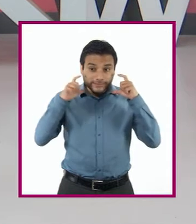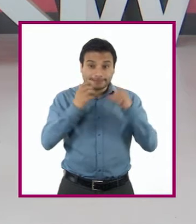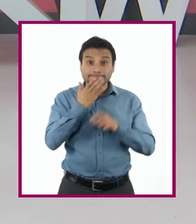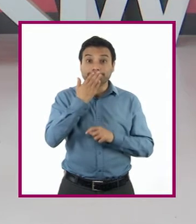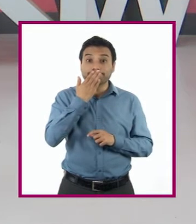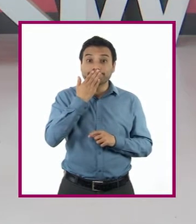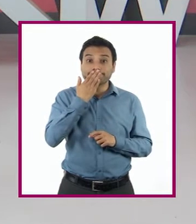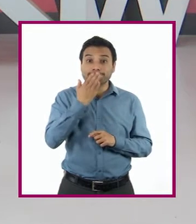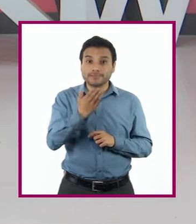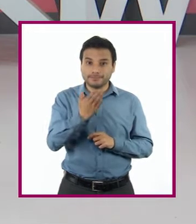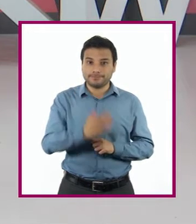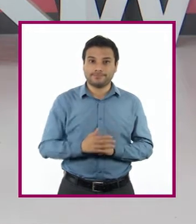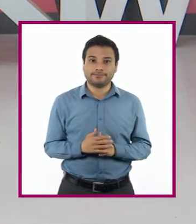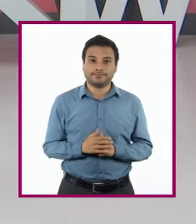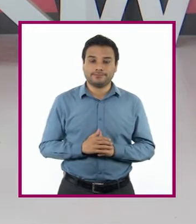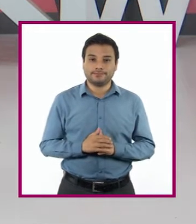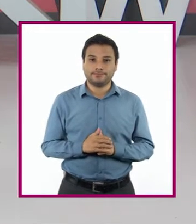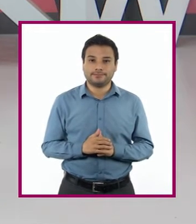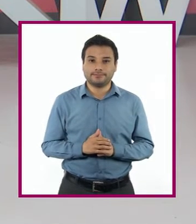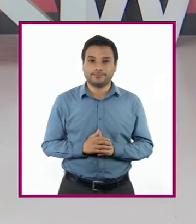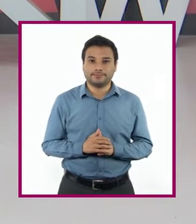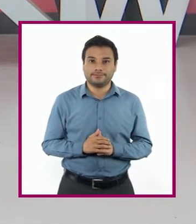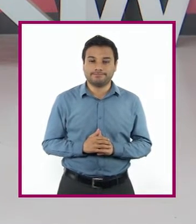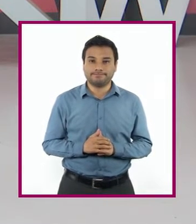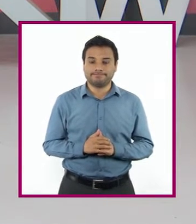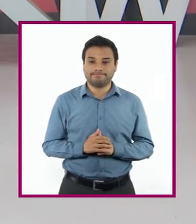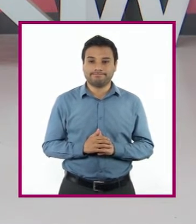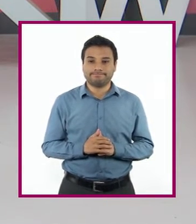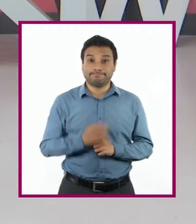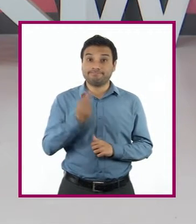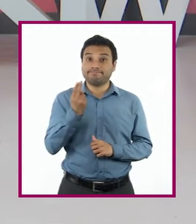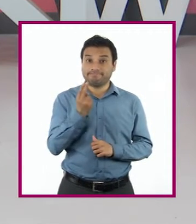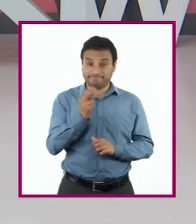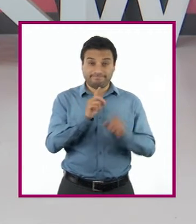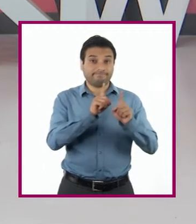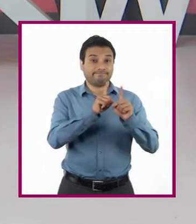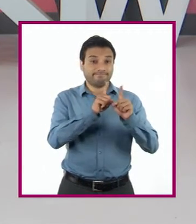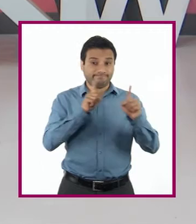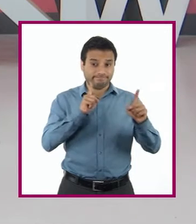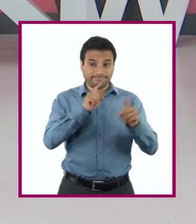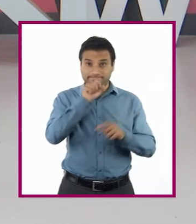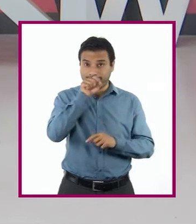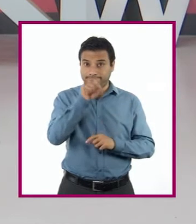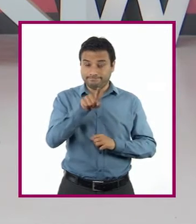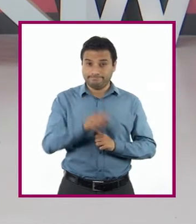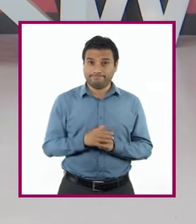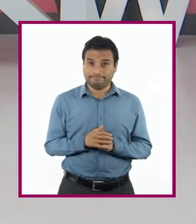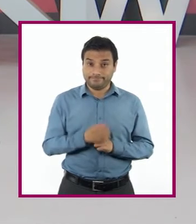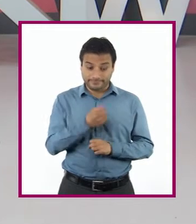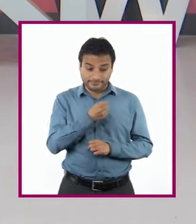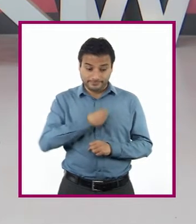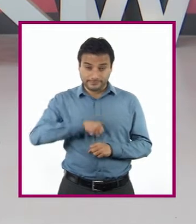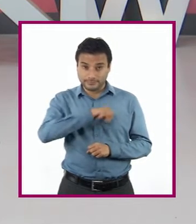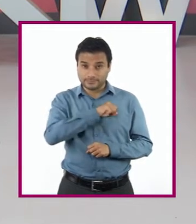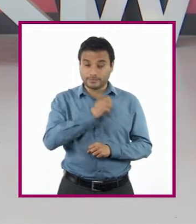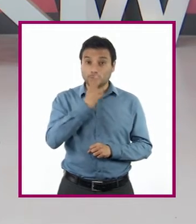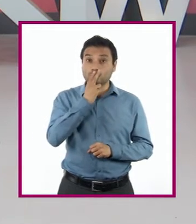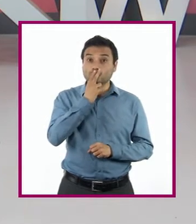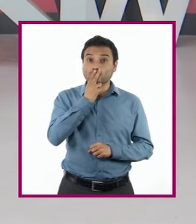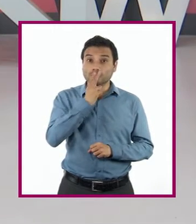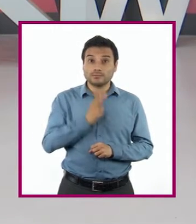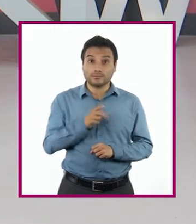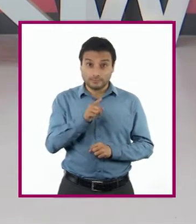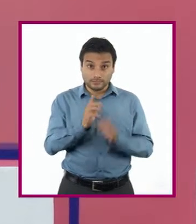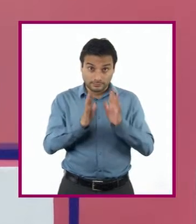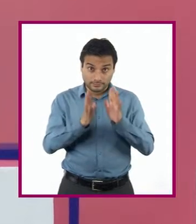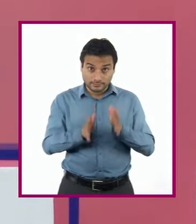forma que cubra la nariz y la boca. No olviden guardar y pedir la sana distancia. La salud es lo primero.